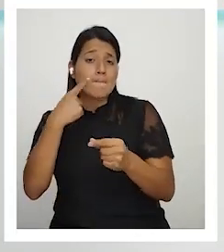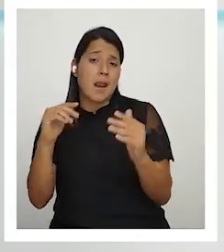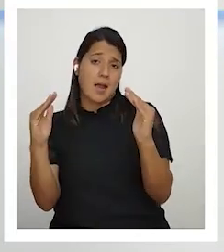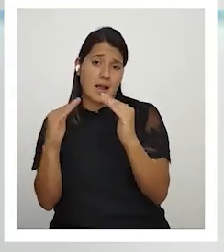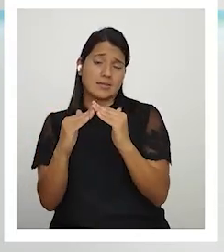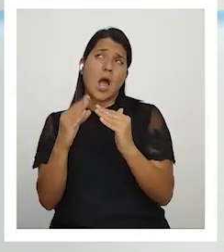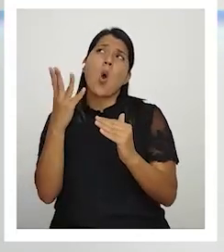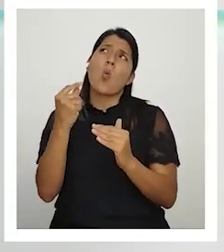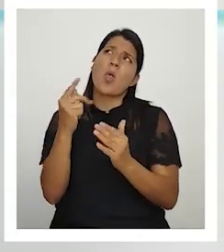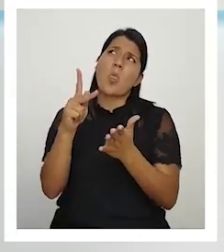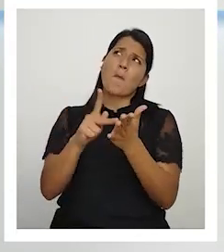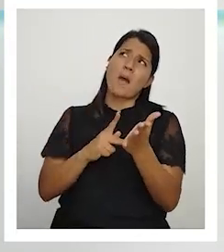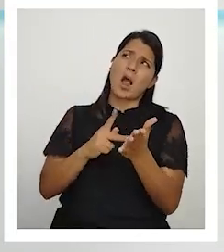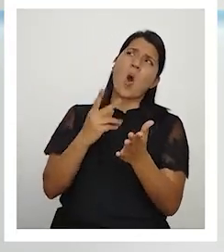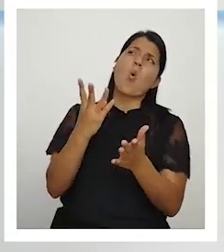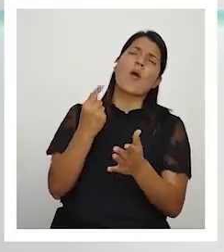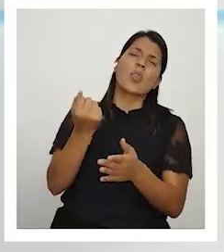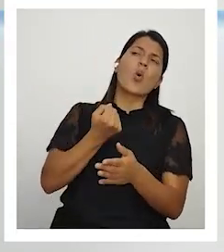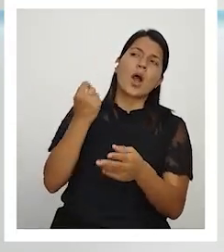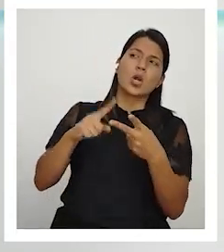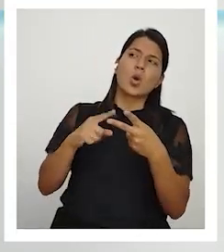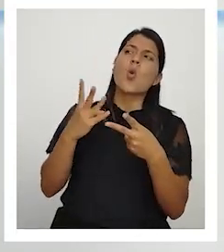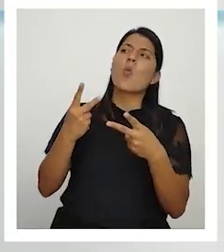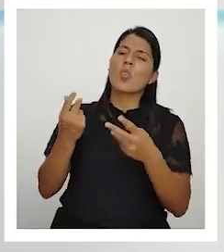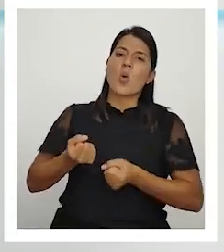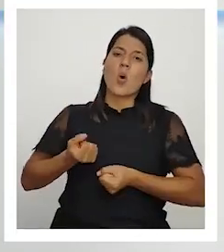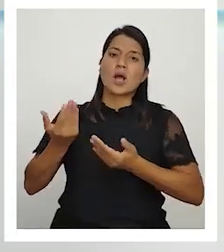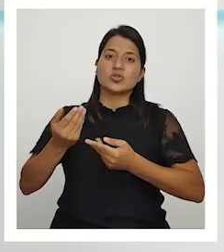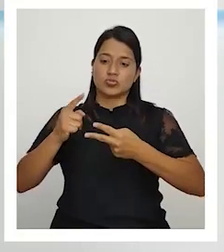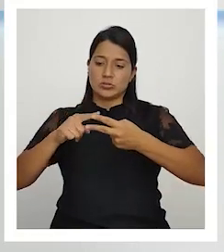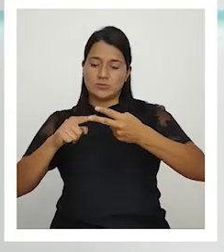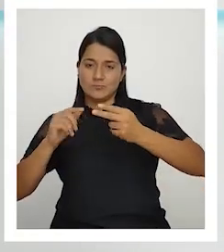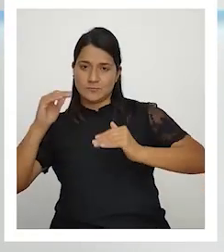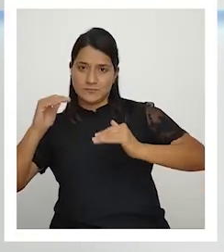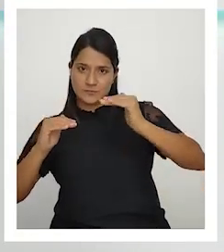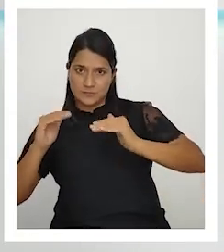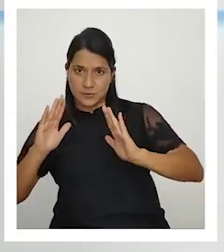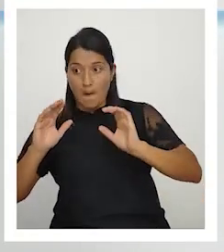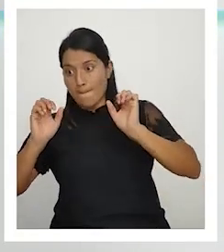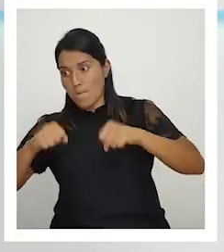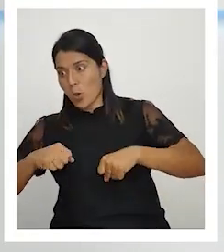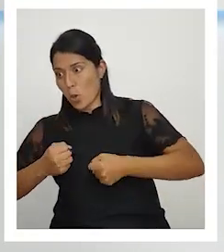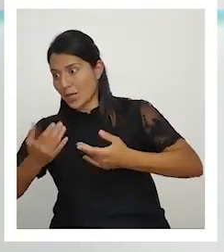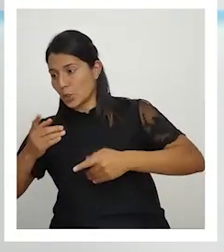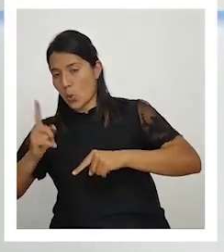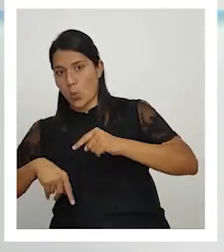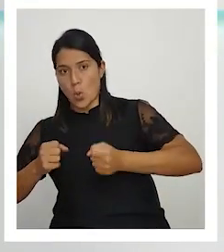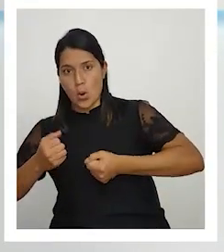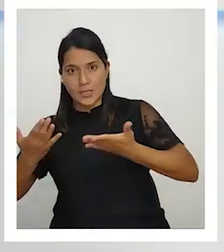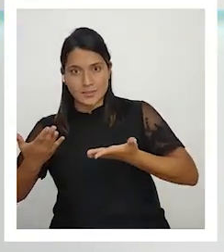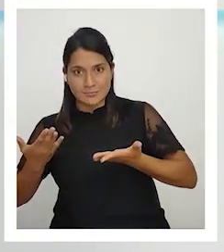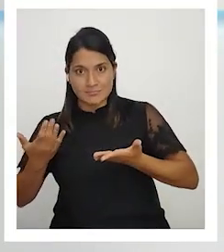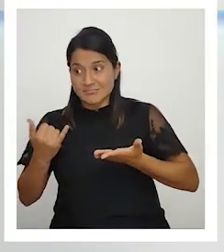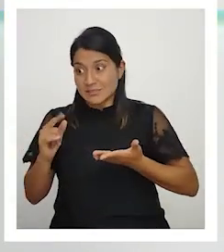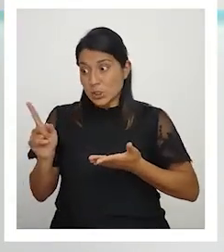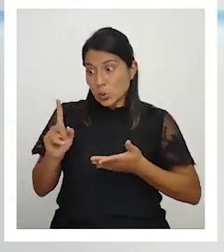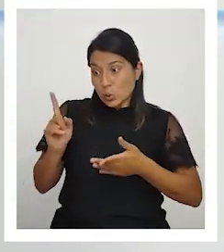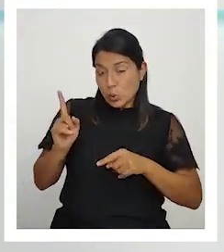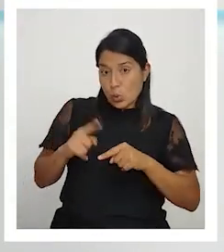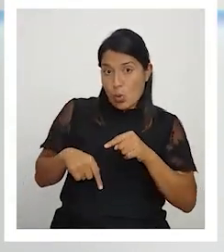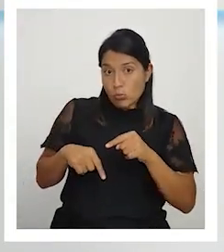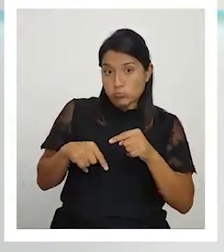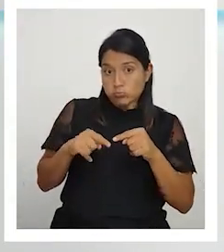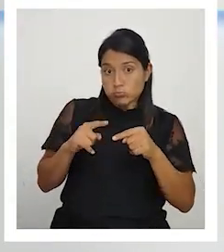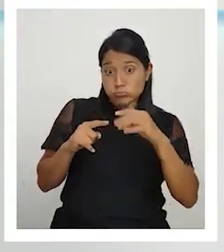tanto, ¿ok? ¿Cuántos gastos tengo? Y al final usted hace un balance, bueno, ¿me alcanza o no me alcanza? ¿Verdad? Si no le alcanza, pues entonces reduce el gasto, o